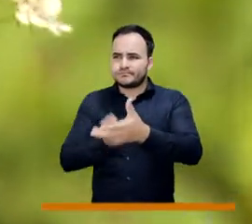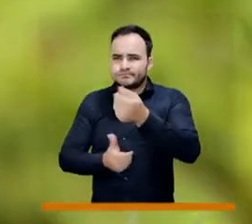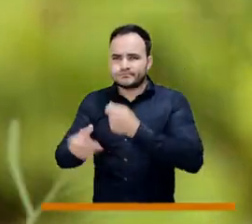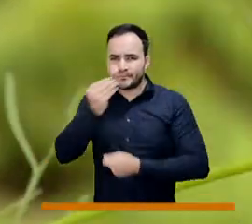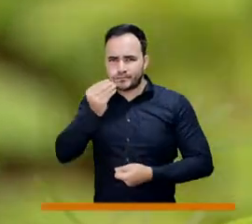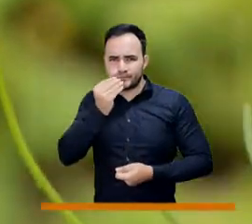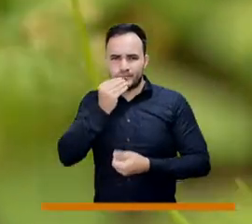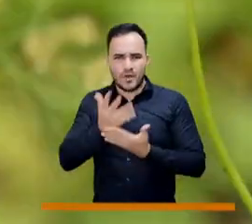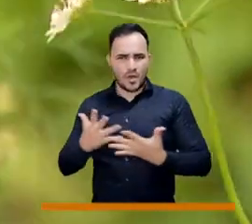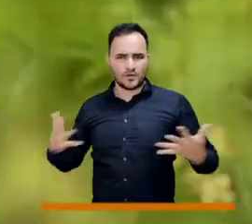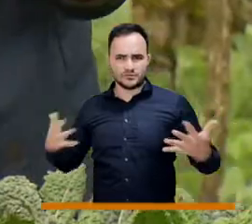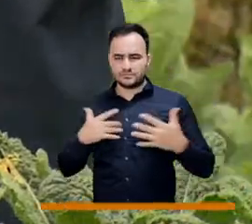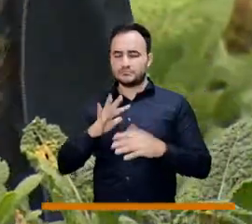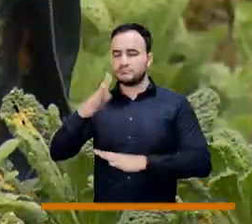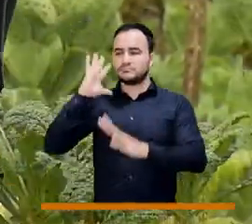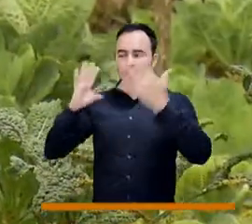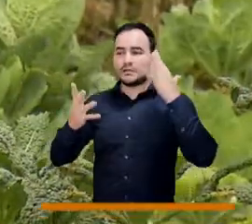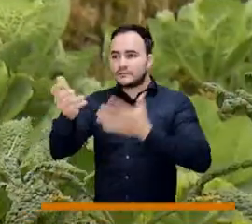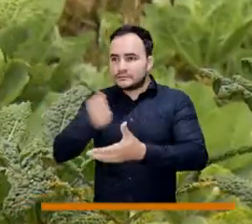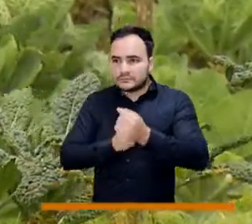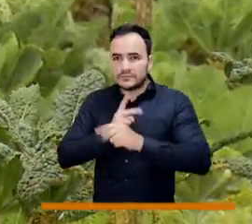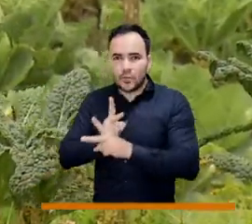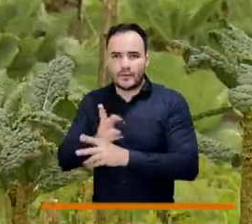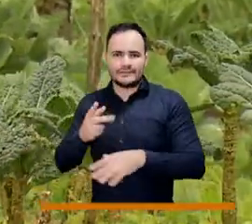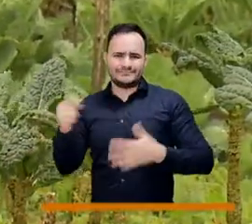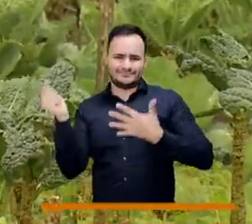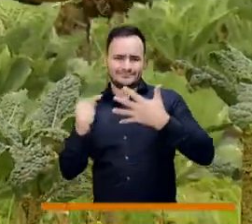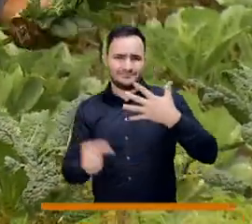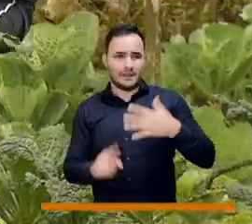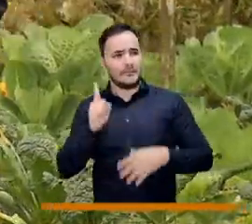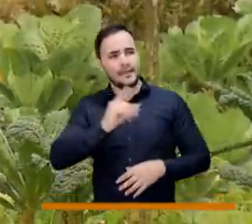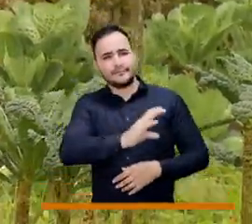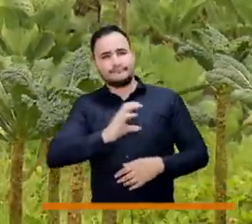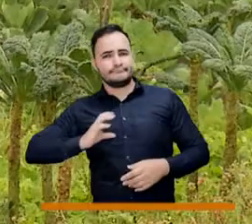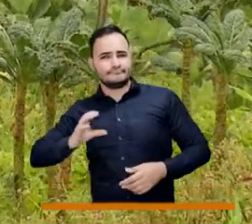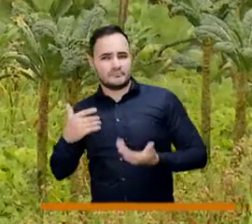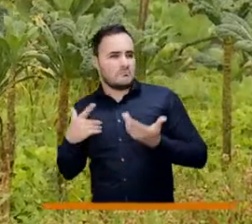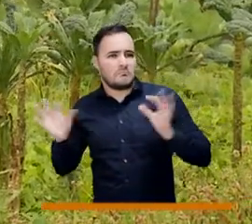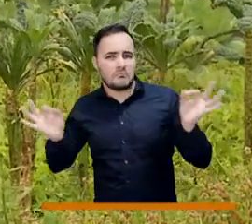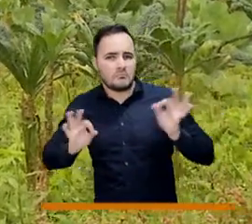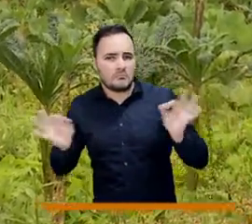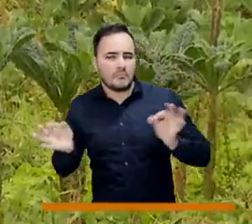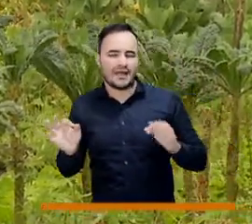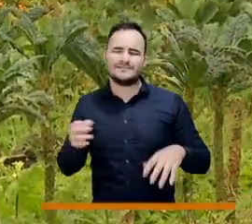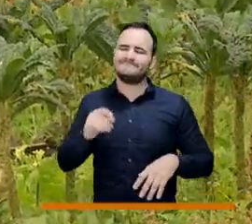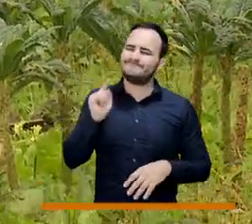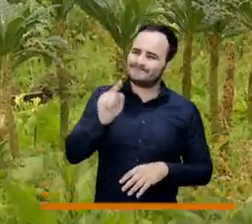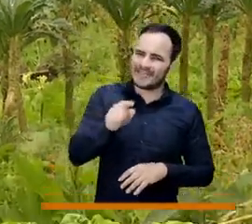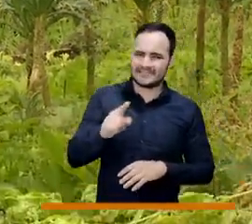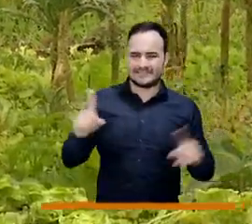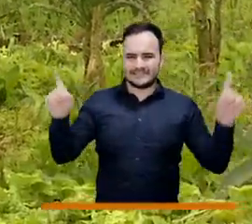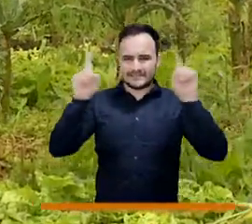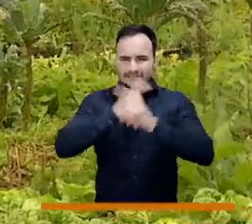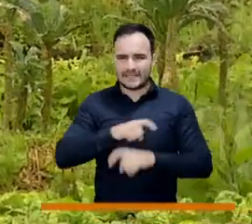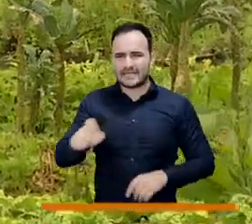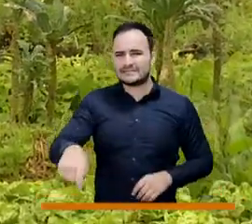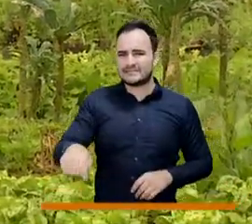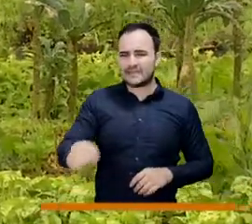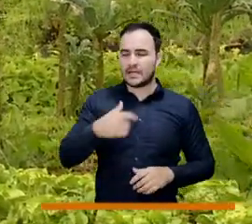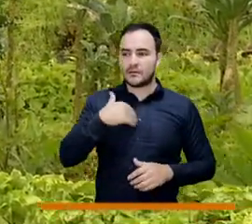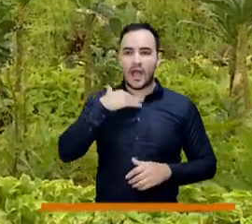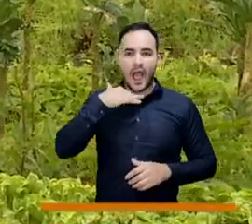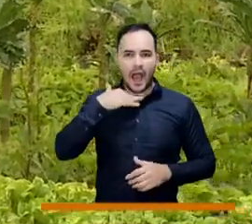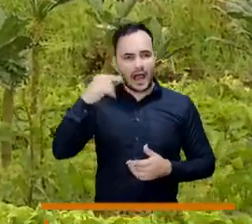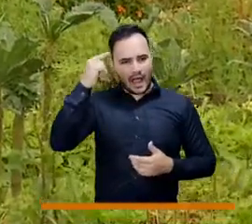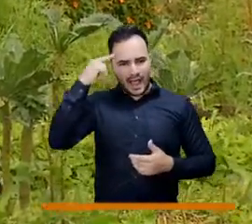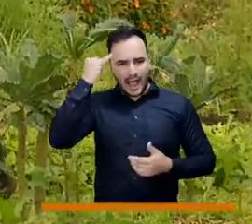los ingresos, cuando hay ya un ingreso para las familias, no está en cabeza de mujeres. Entonces es muy importante que se pueda